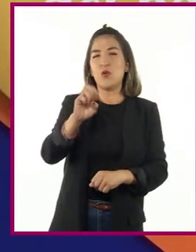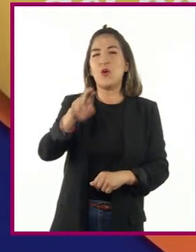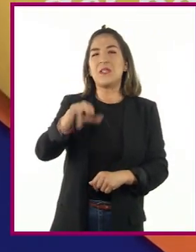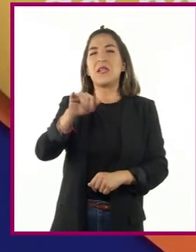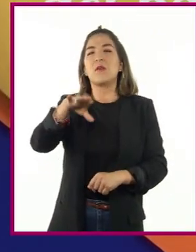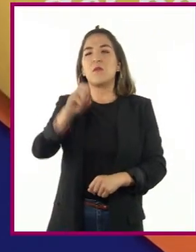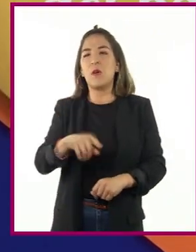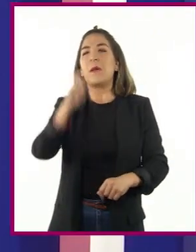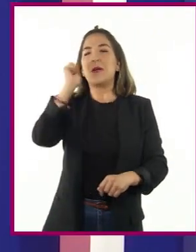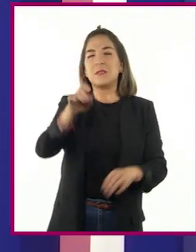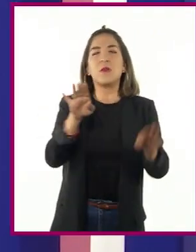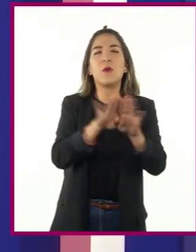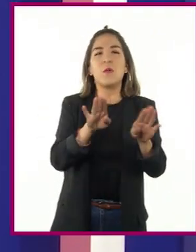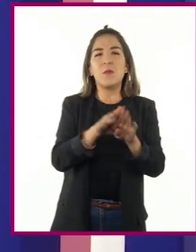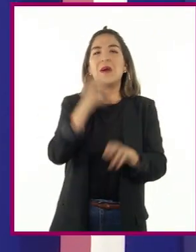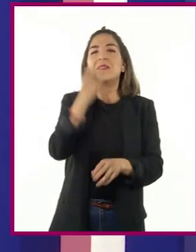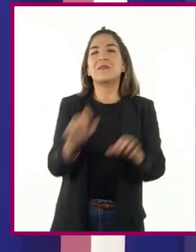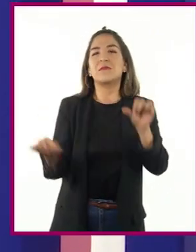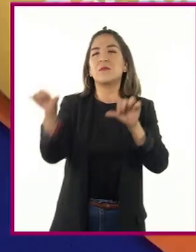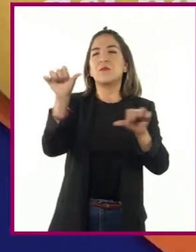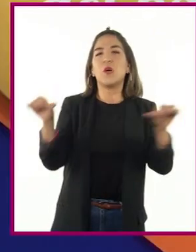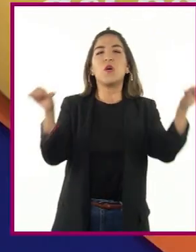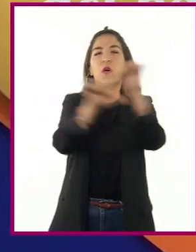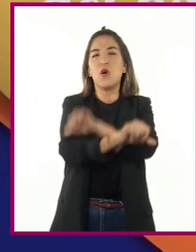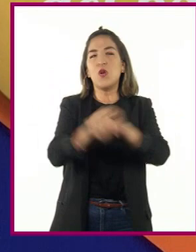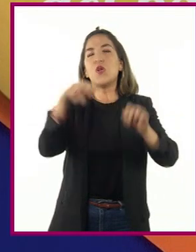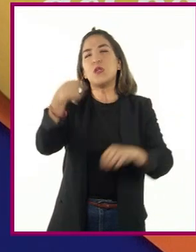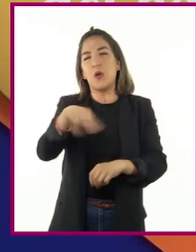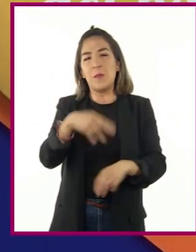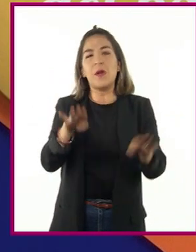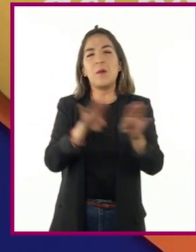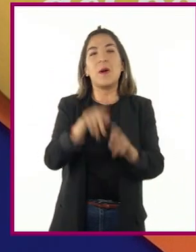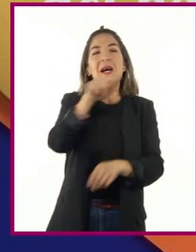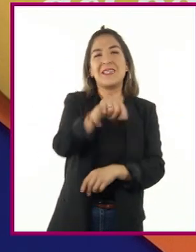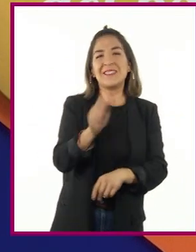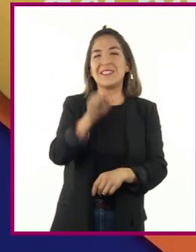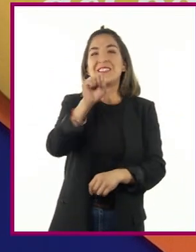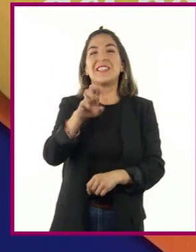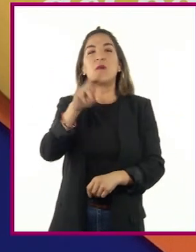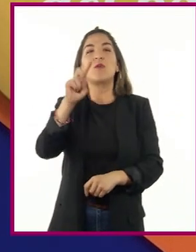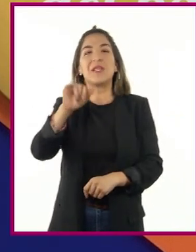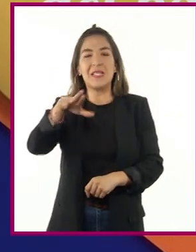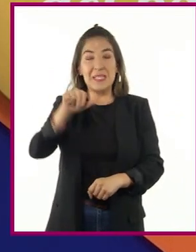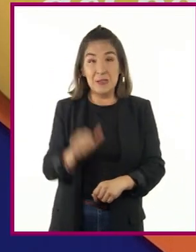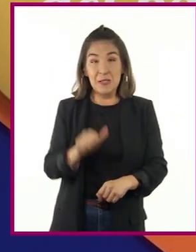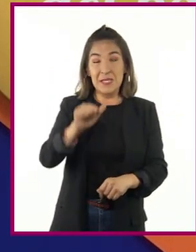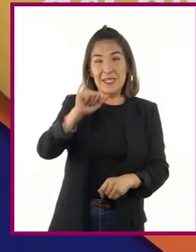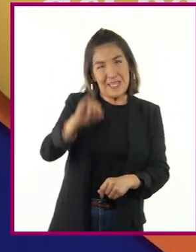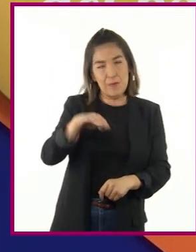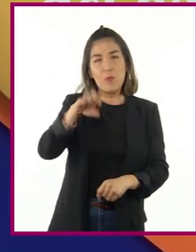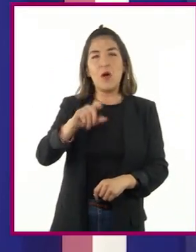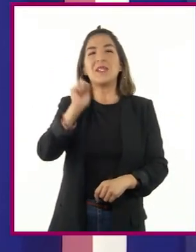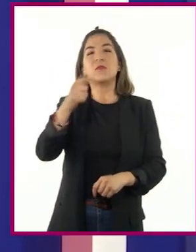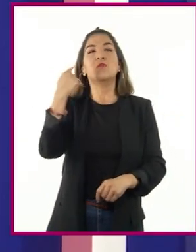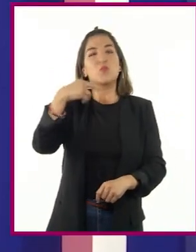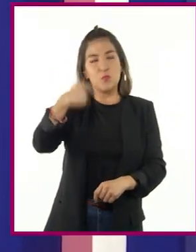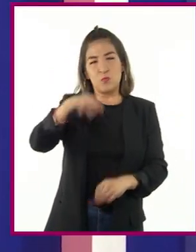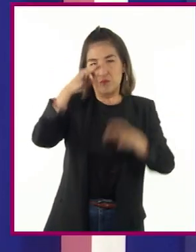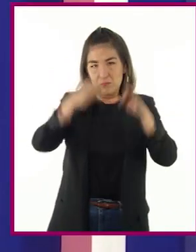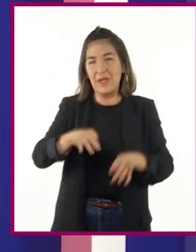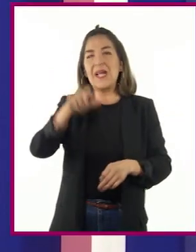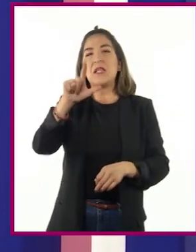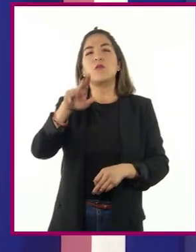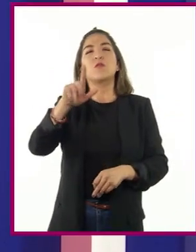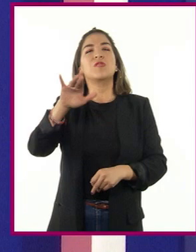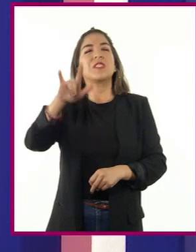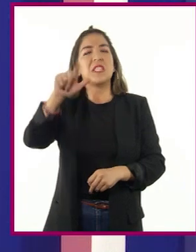y no su nombre real. Como en este caso, Gabriela Mistral es el seudónimo de Lucila de María Godoy Alcayaga. ¿Y por